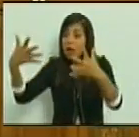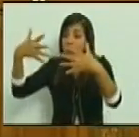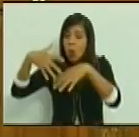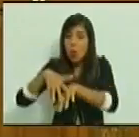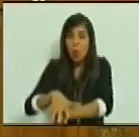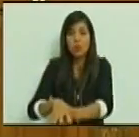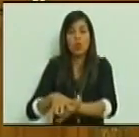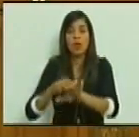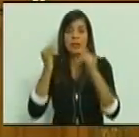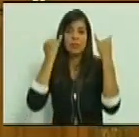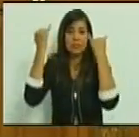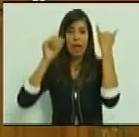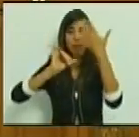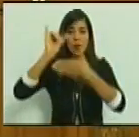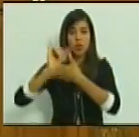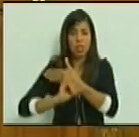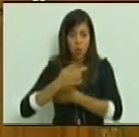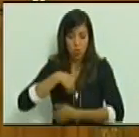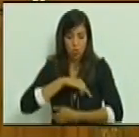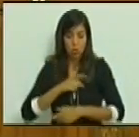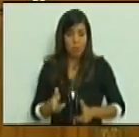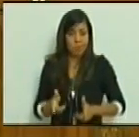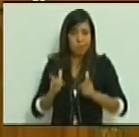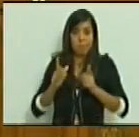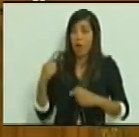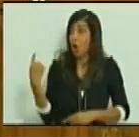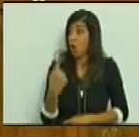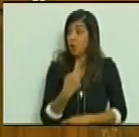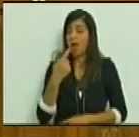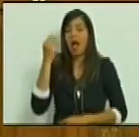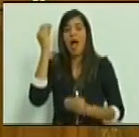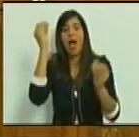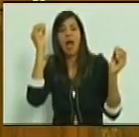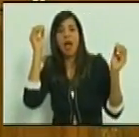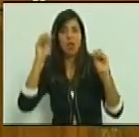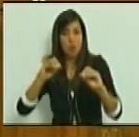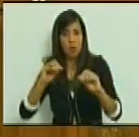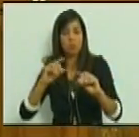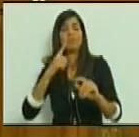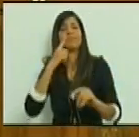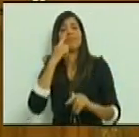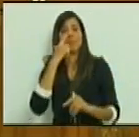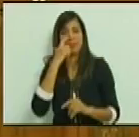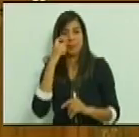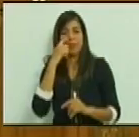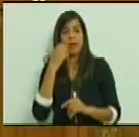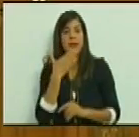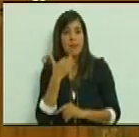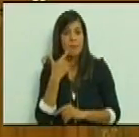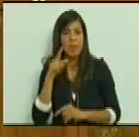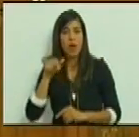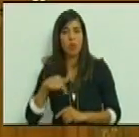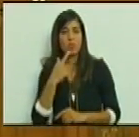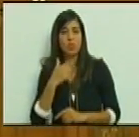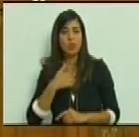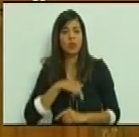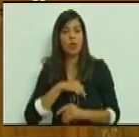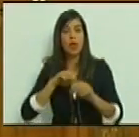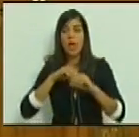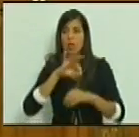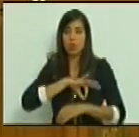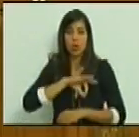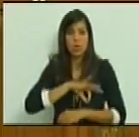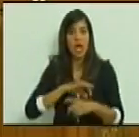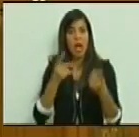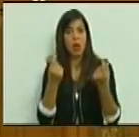con prerrogativas que nos permitan a nosotros anexionar a ese conglomerado la instancia social,